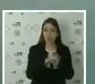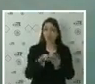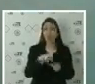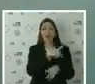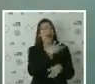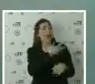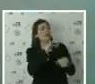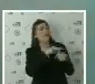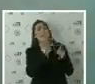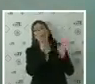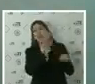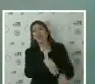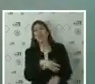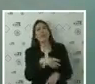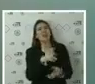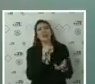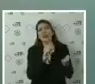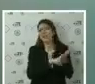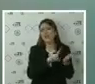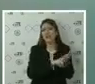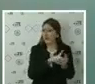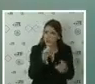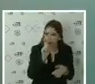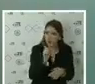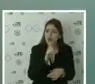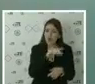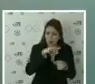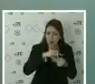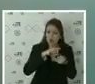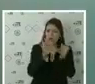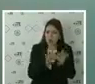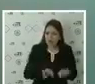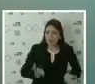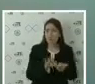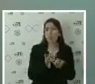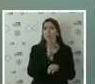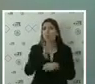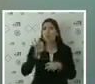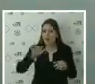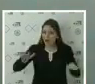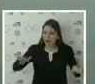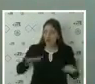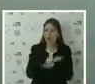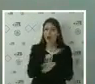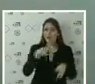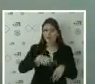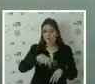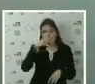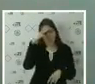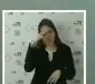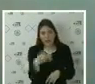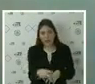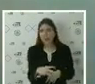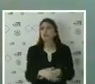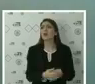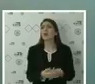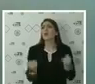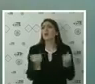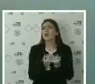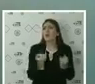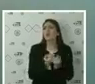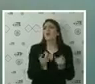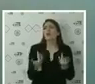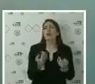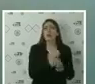el cambio en muchos aspectos del país, ¿no? Y en general creo que sería no solamente en cuanto a educación, democracia, género,